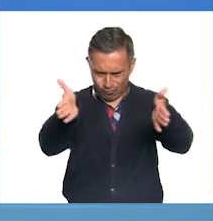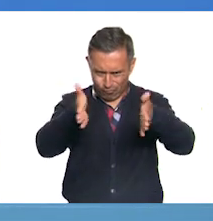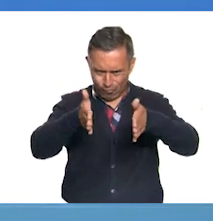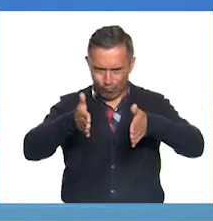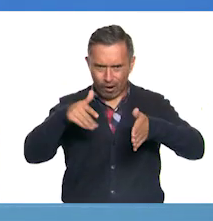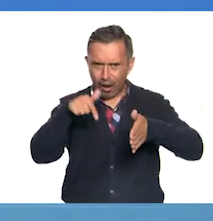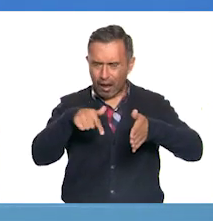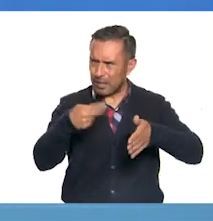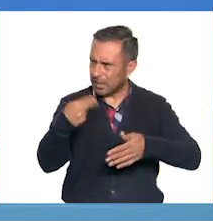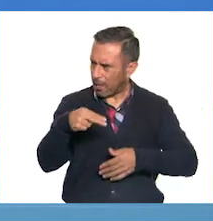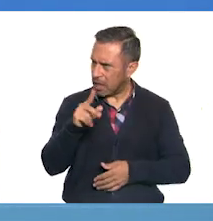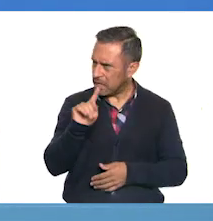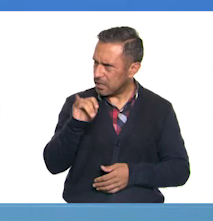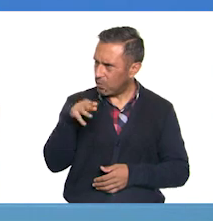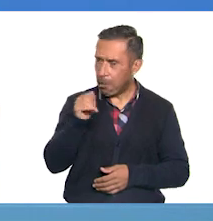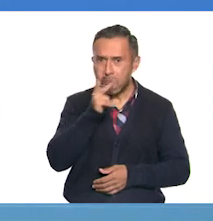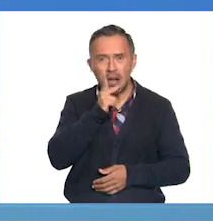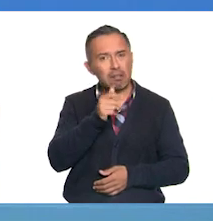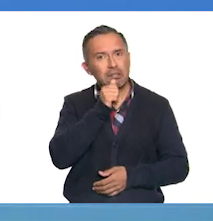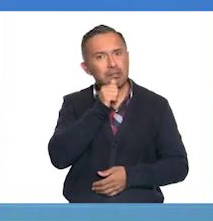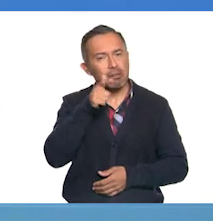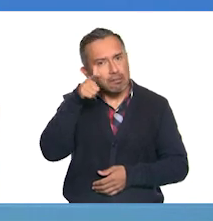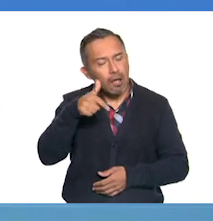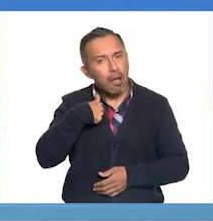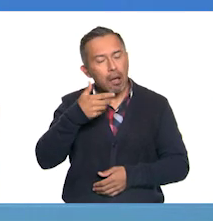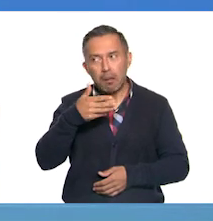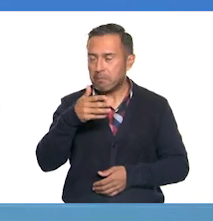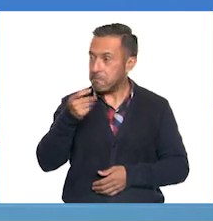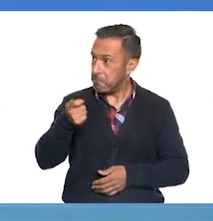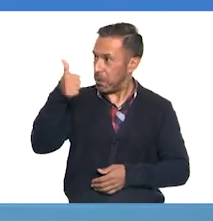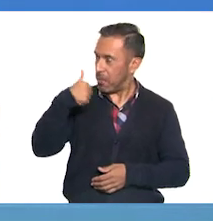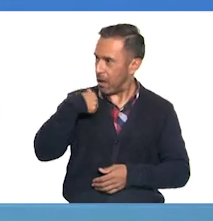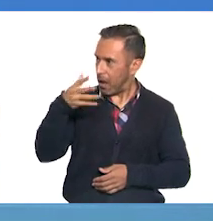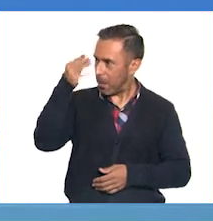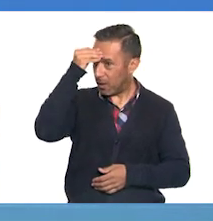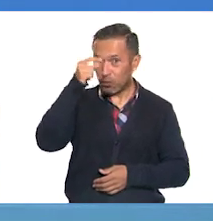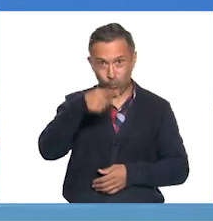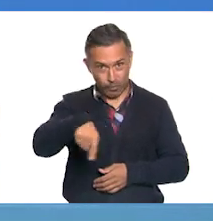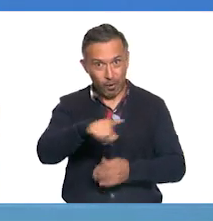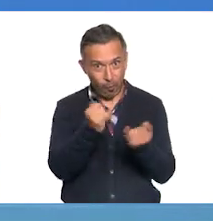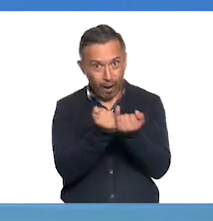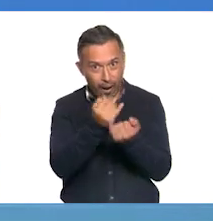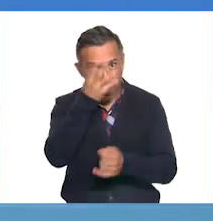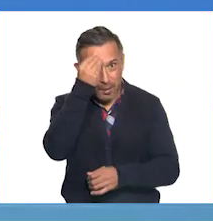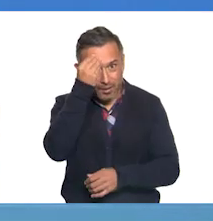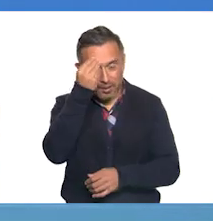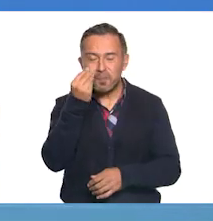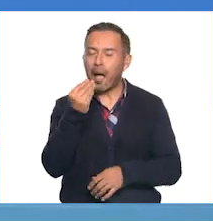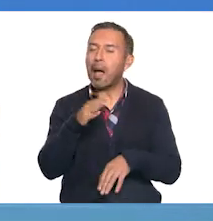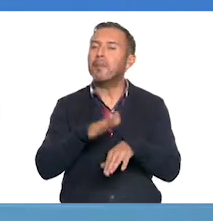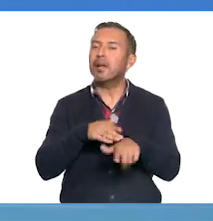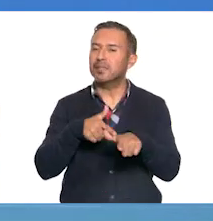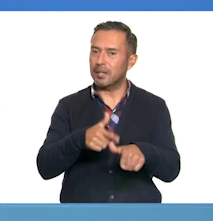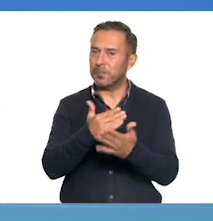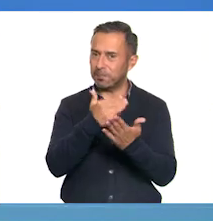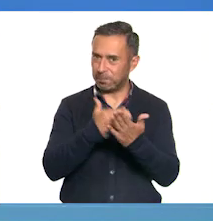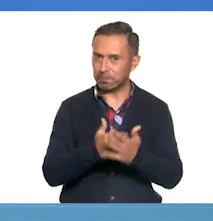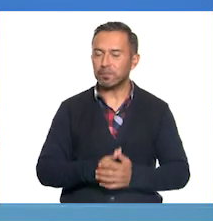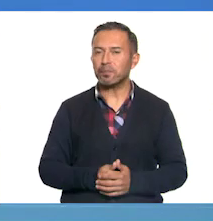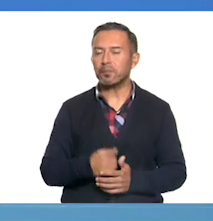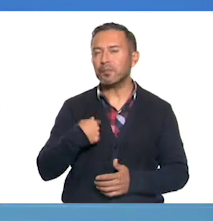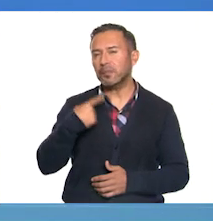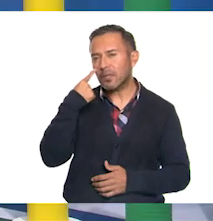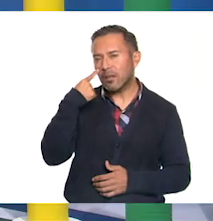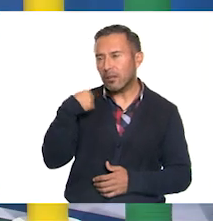istmos. Ahora sí, algo nuevo. ¿Ustedes también ya lo aprendieron? ¡Continúo! Bueno, pues